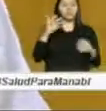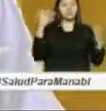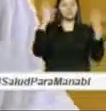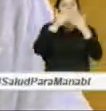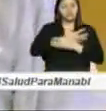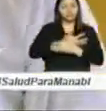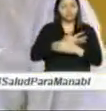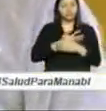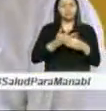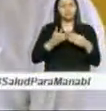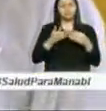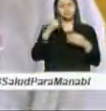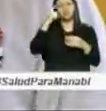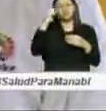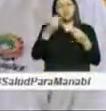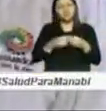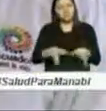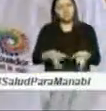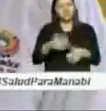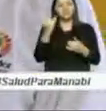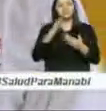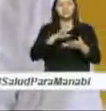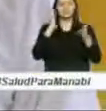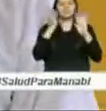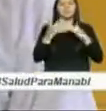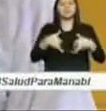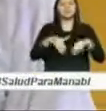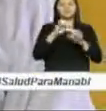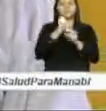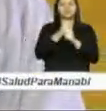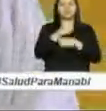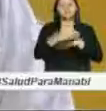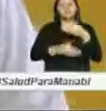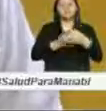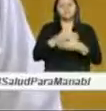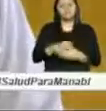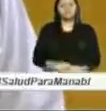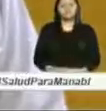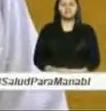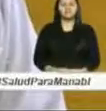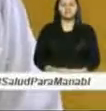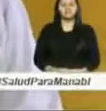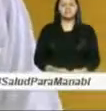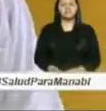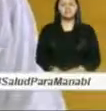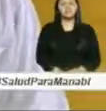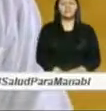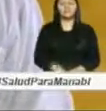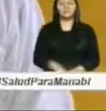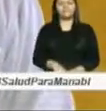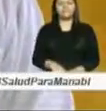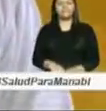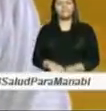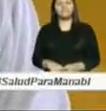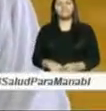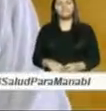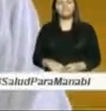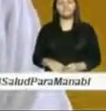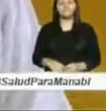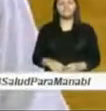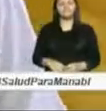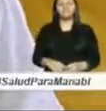esperanza, quiere desmoralizarnos, la revolución continúa trabajando. Y agárrense la silla. Después del terremoto,